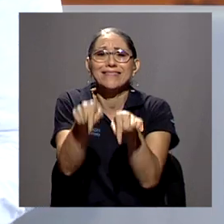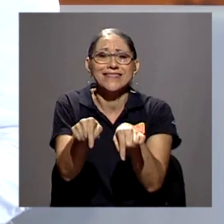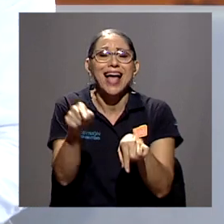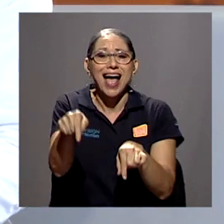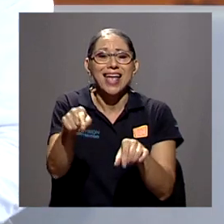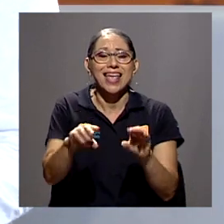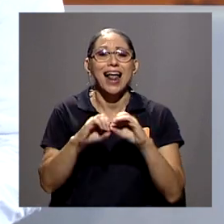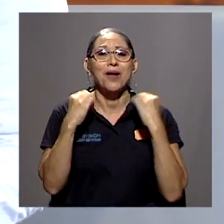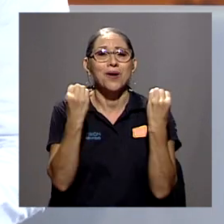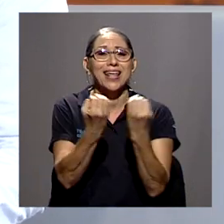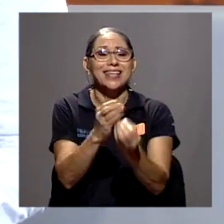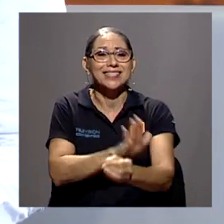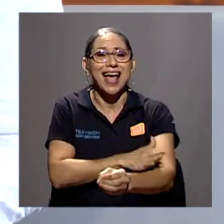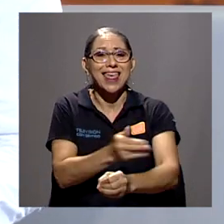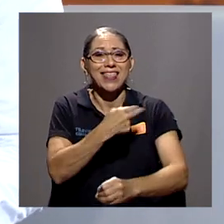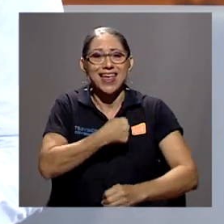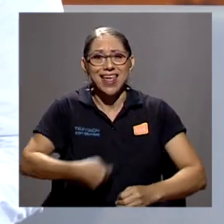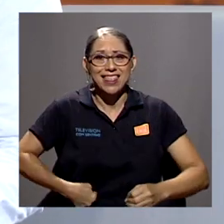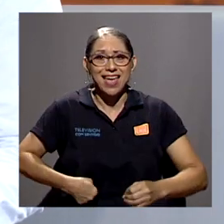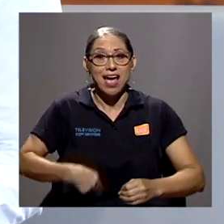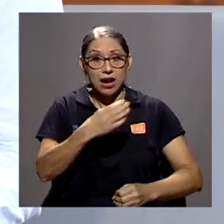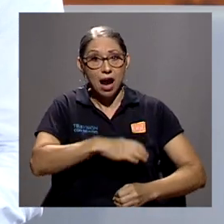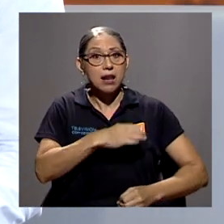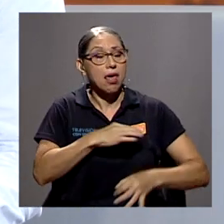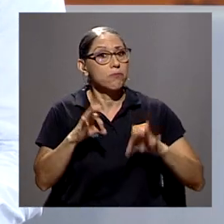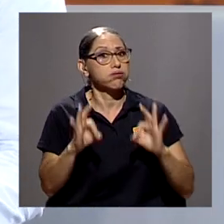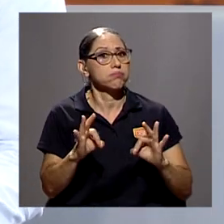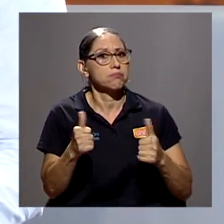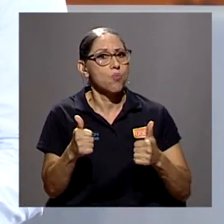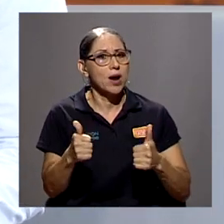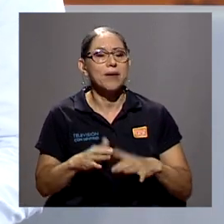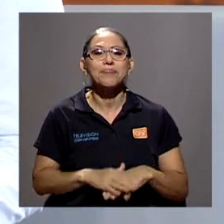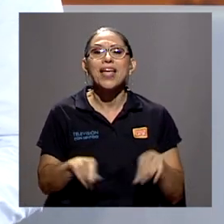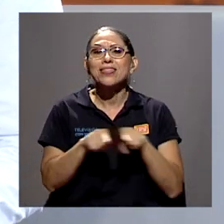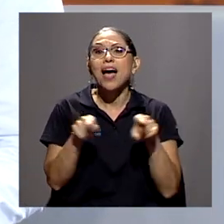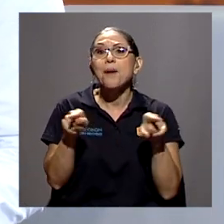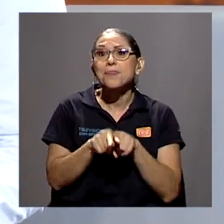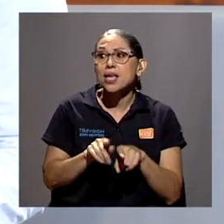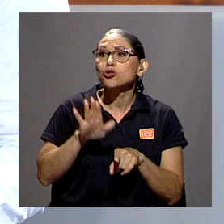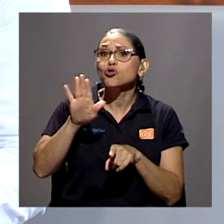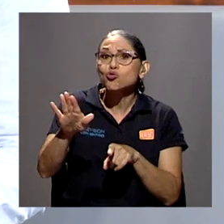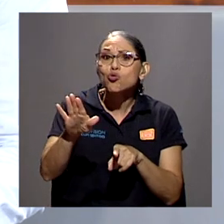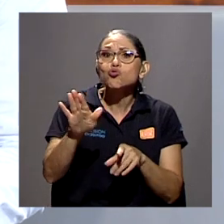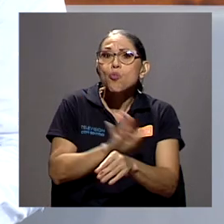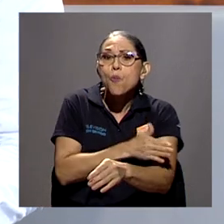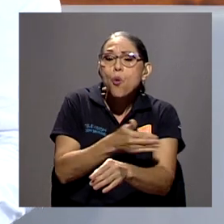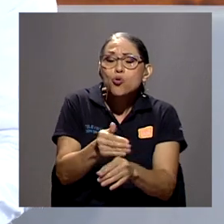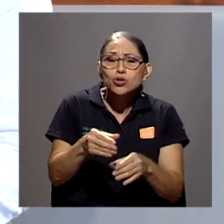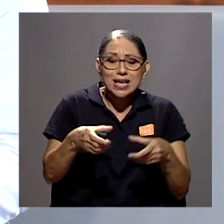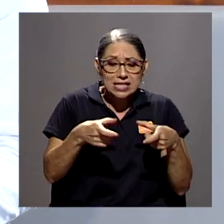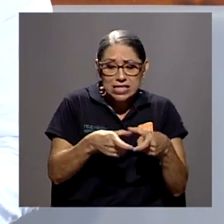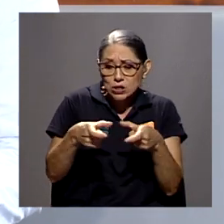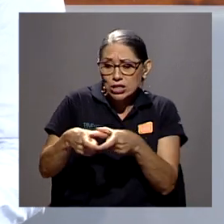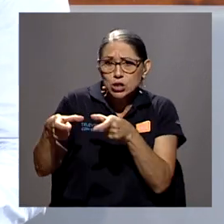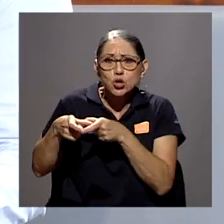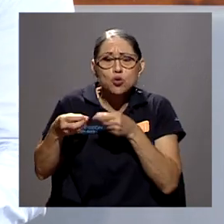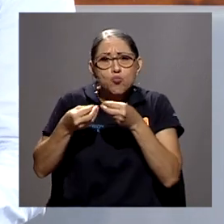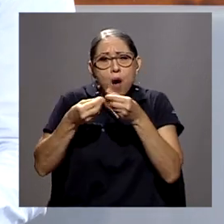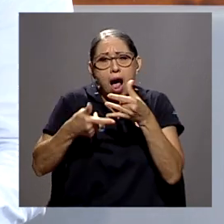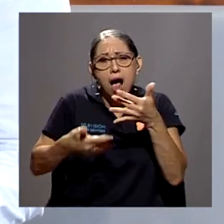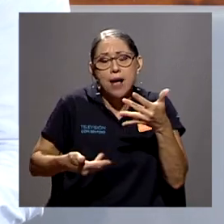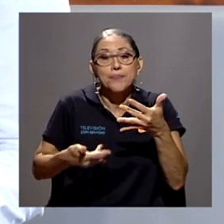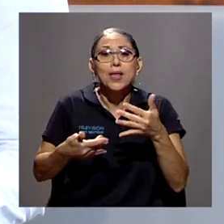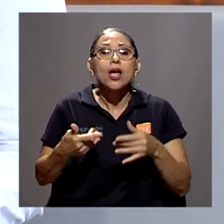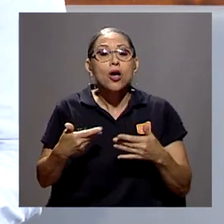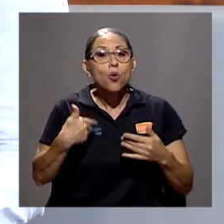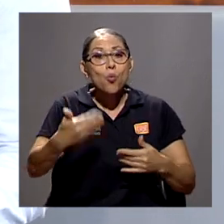la calidad crítica es muy buena y otra cosa muy importante es la producción discográfica que tiene que es bastante amplia entonces creo que a la hora de que